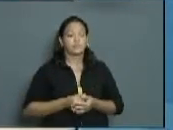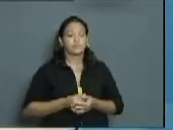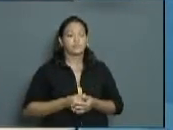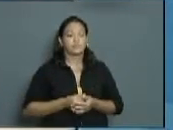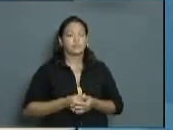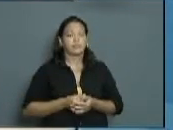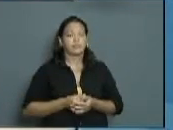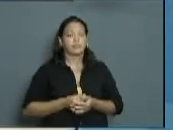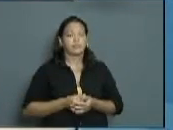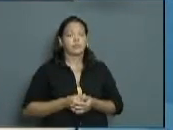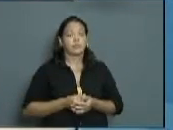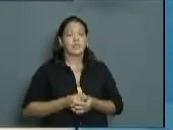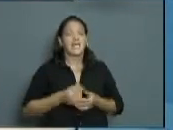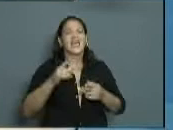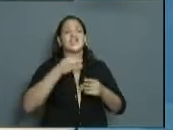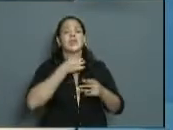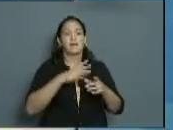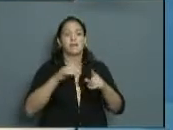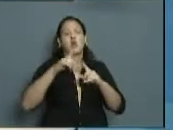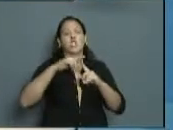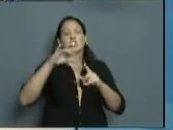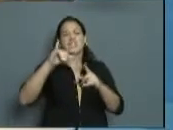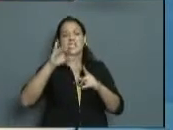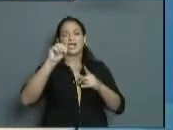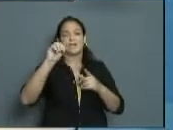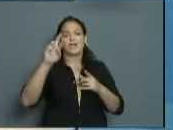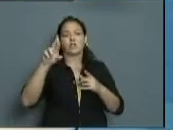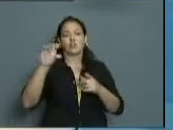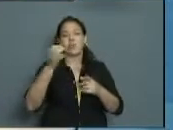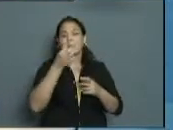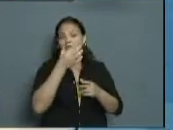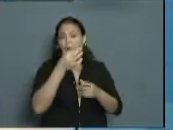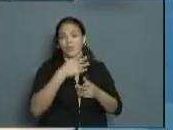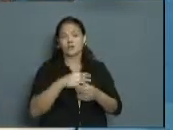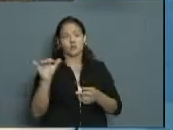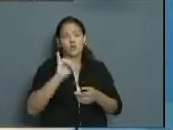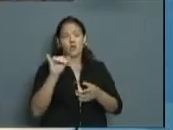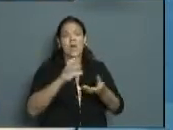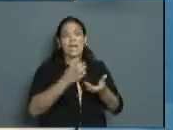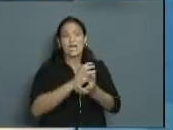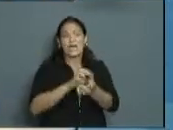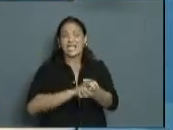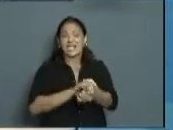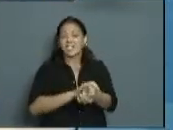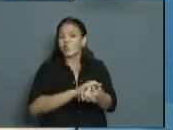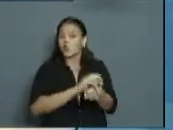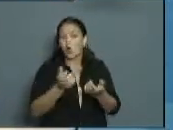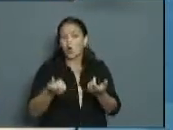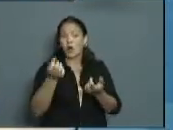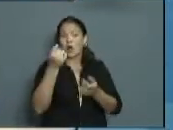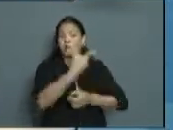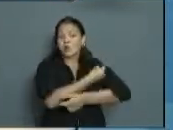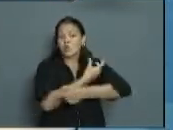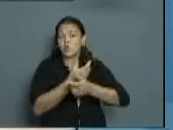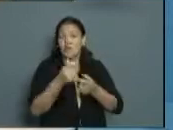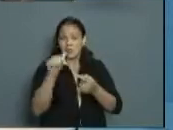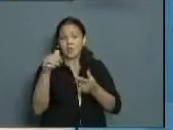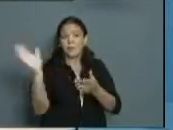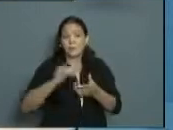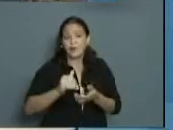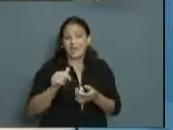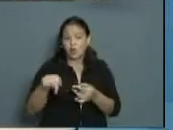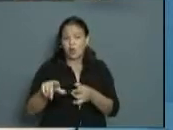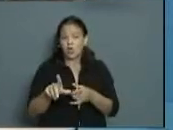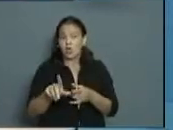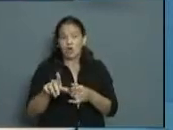de el famoso timerosal, como se conoce popularmente, las personas que son alérgicas, la vacuna viene en este lote o